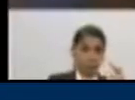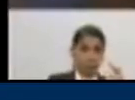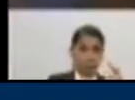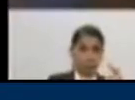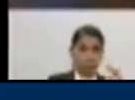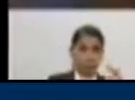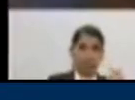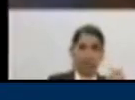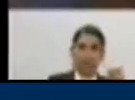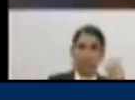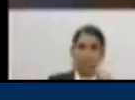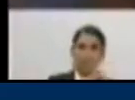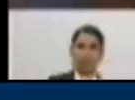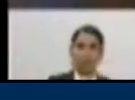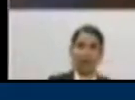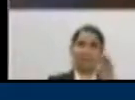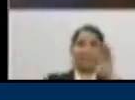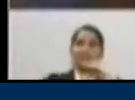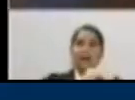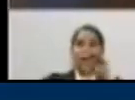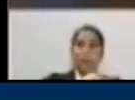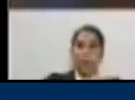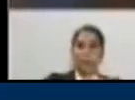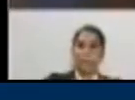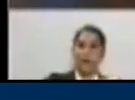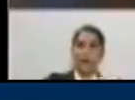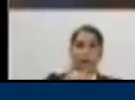con Macron como portaestandarte. Entonces,